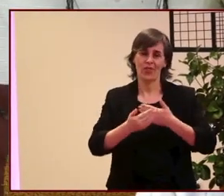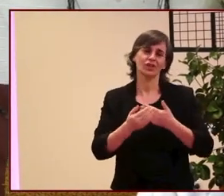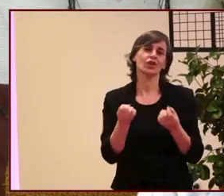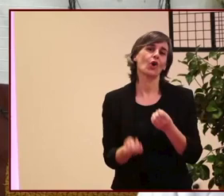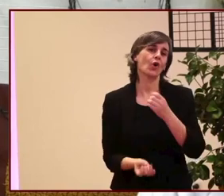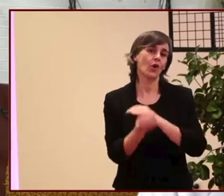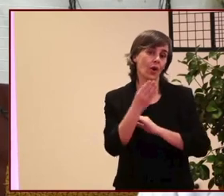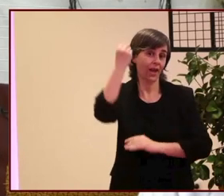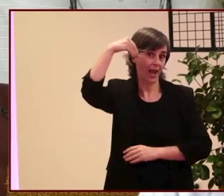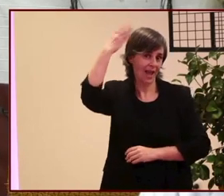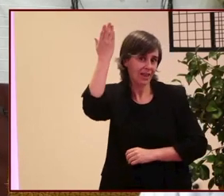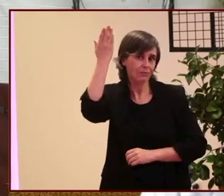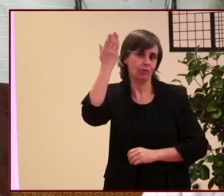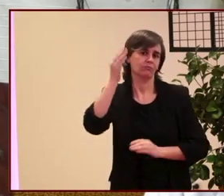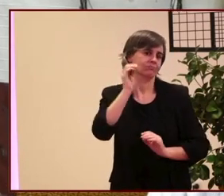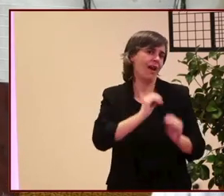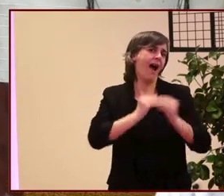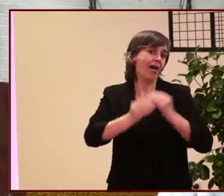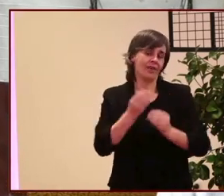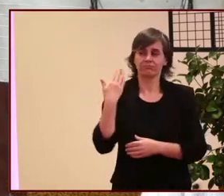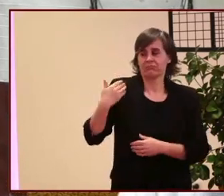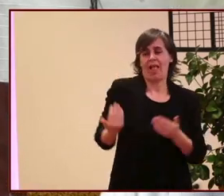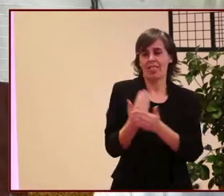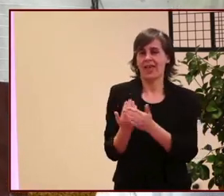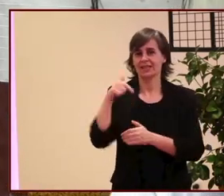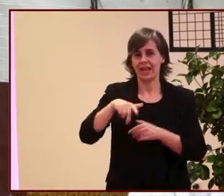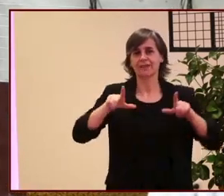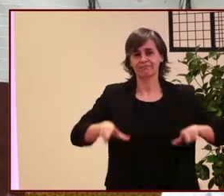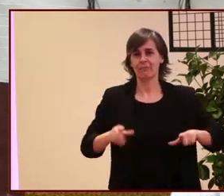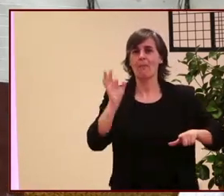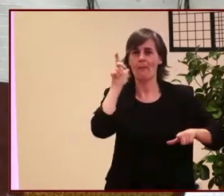desenvolvió hay unos días aquí la sede de vigo